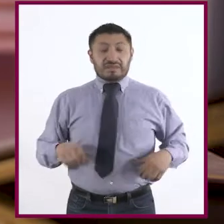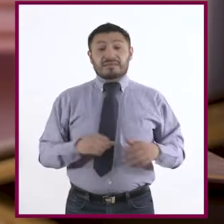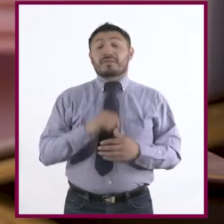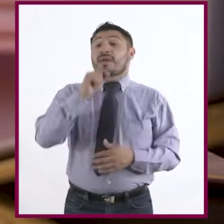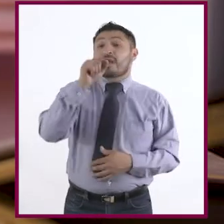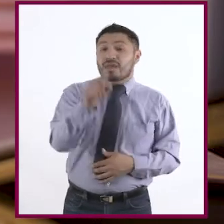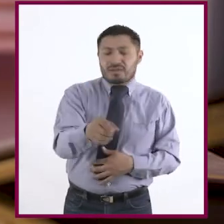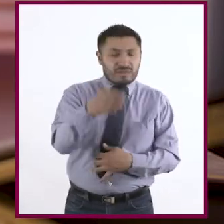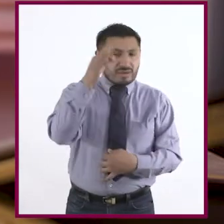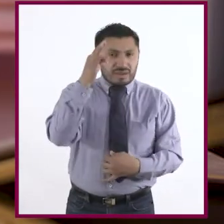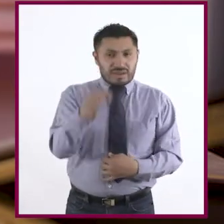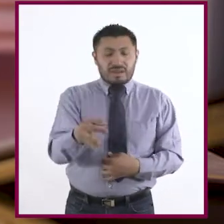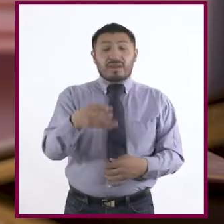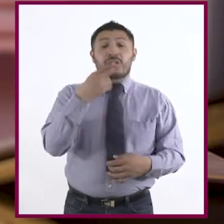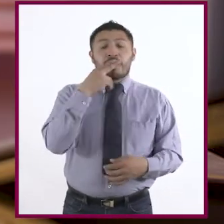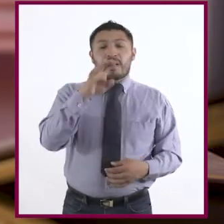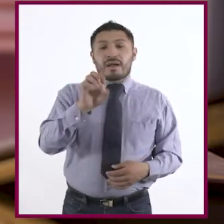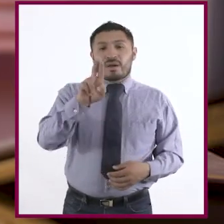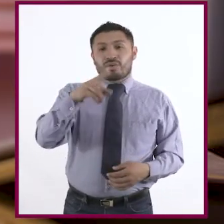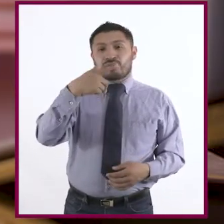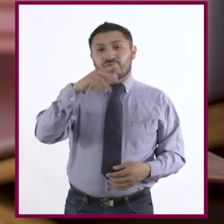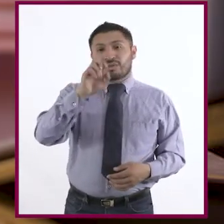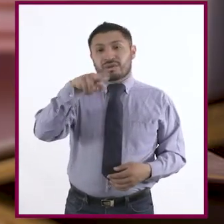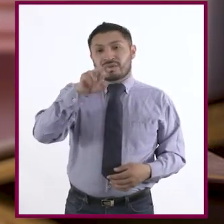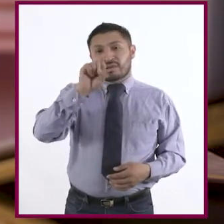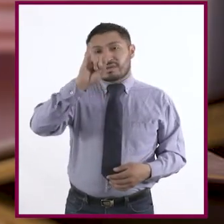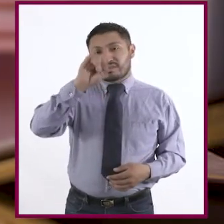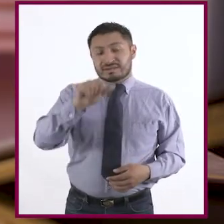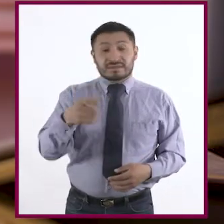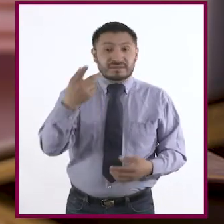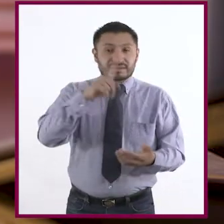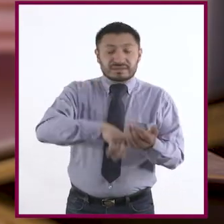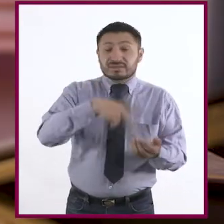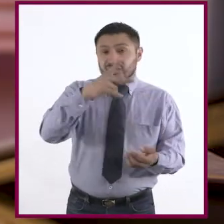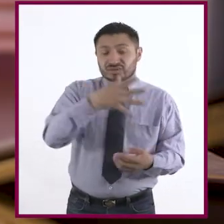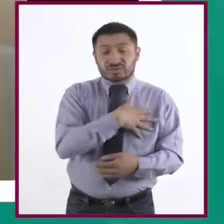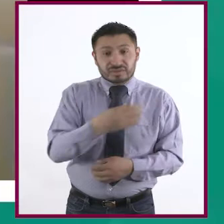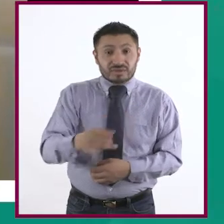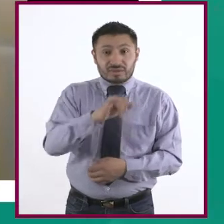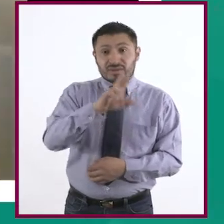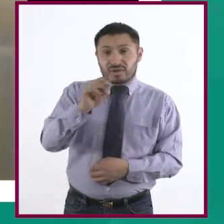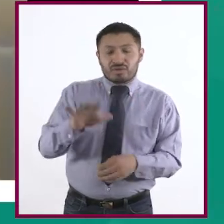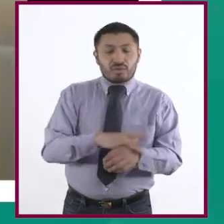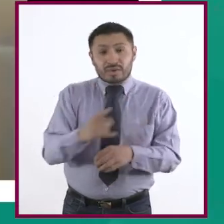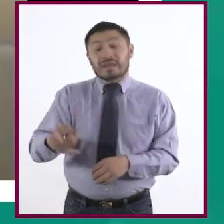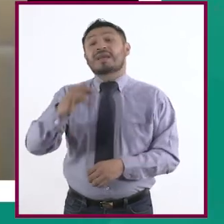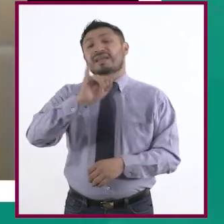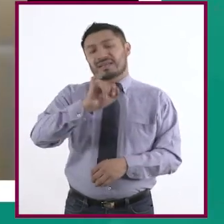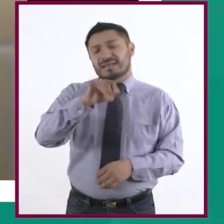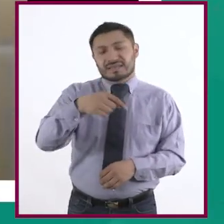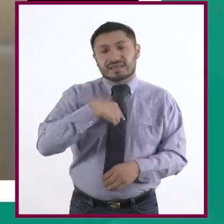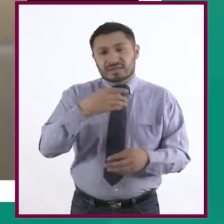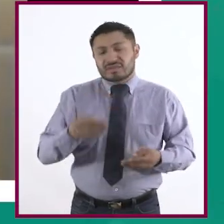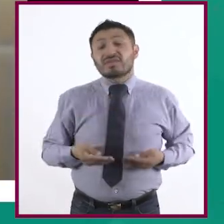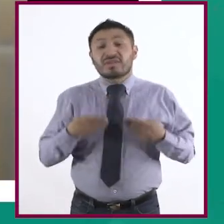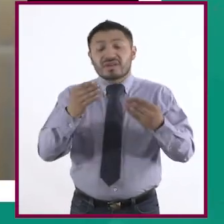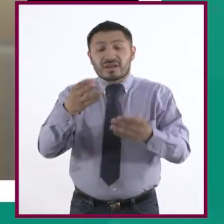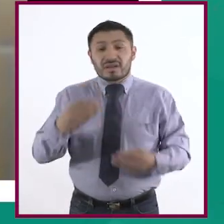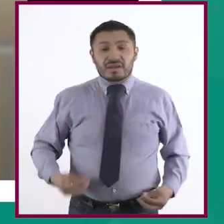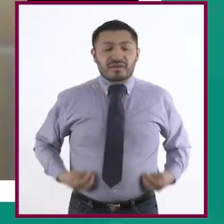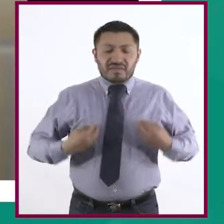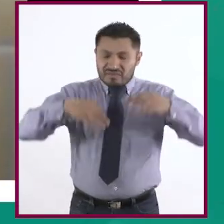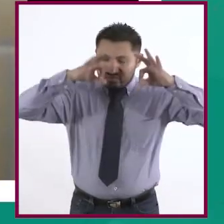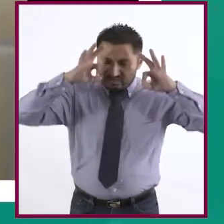o dispuestas a practicar eugenesia en sus hijos? ¿Sí? ¿No? ¿Por qué? Claro, le ofrecería calidad de vida